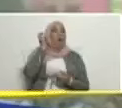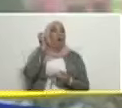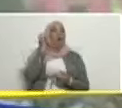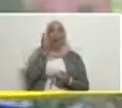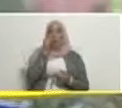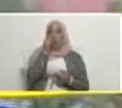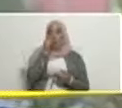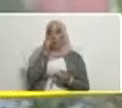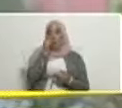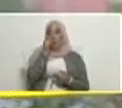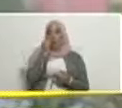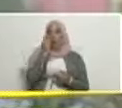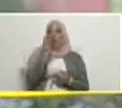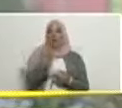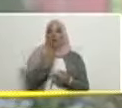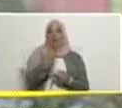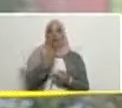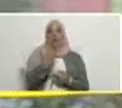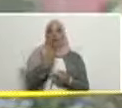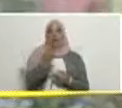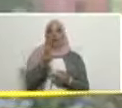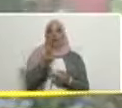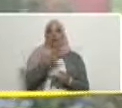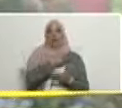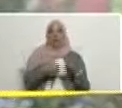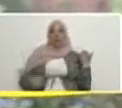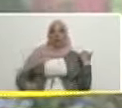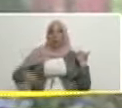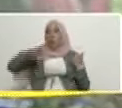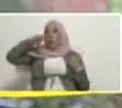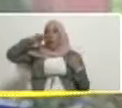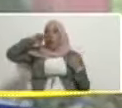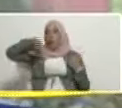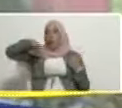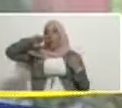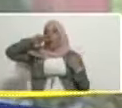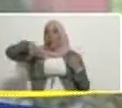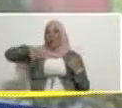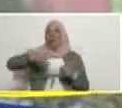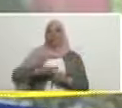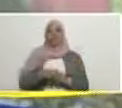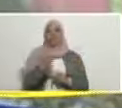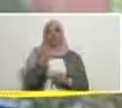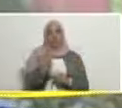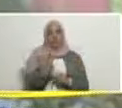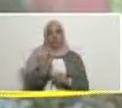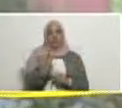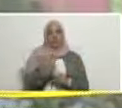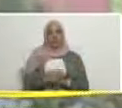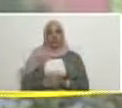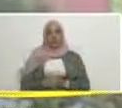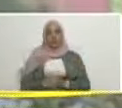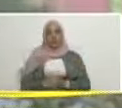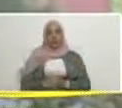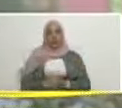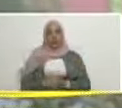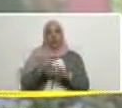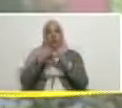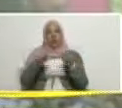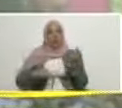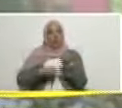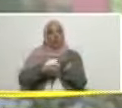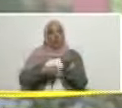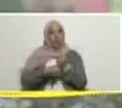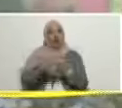a Grecia Colmenares, que estaba en Rusia con el presidente Putin, a ustedes tres, de darle todo el apoyo a